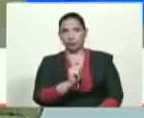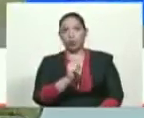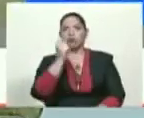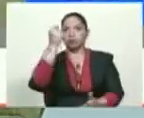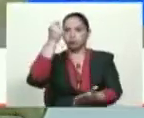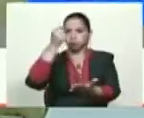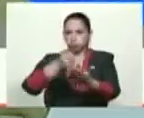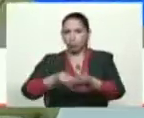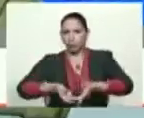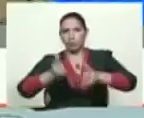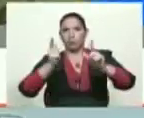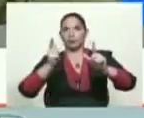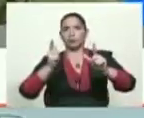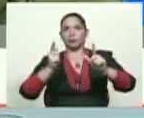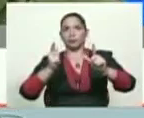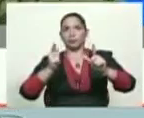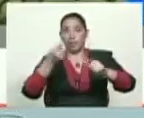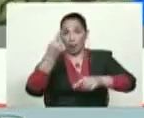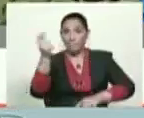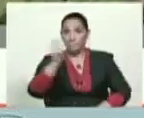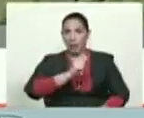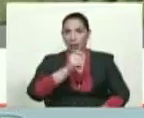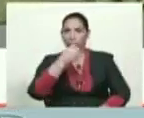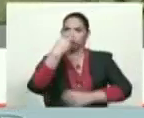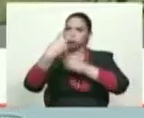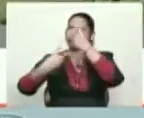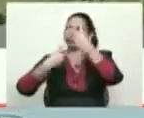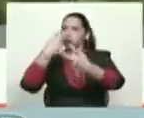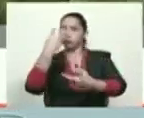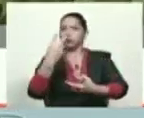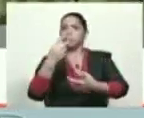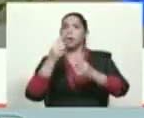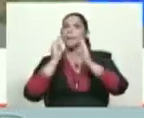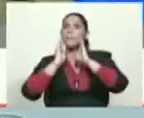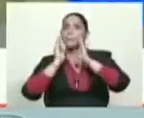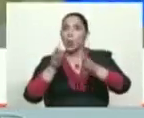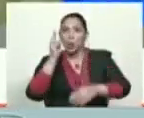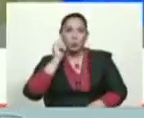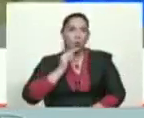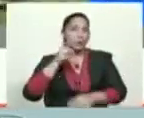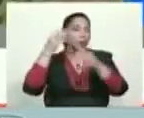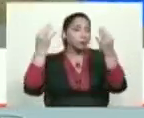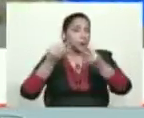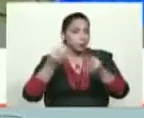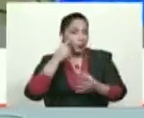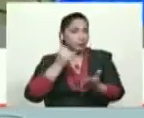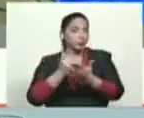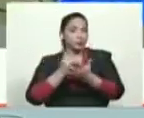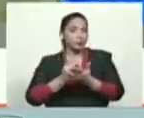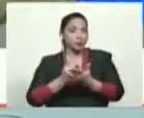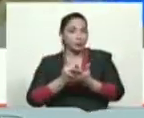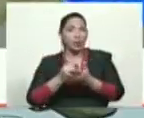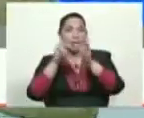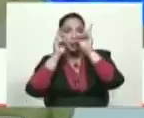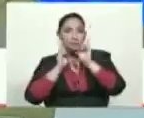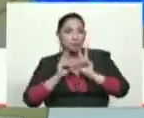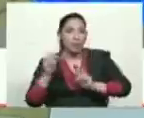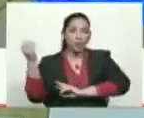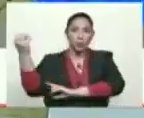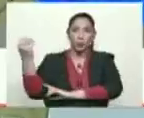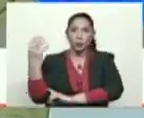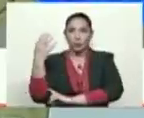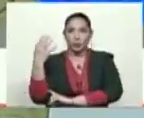recurso a tiempo pero en un mes vengo a ver y esa avenida bolívar como está ahorita debe brillar de limpieza iluminada